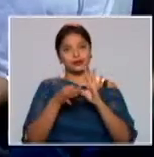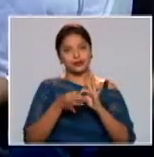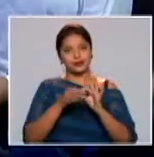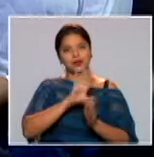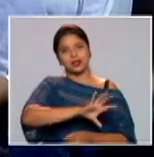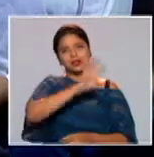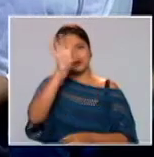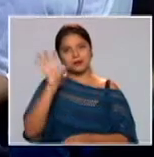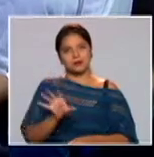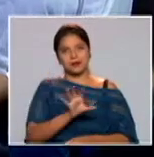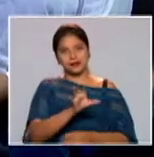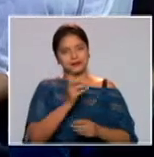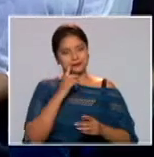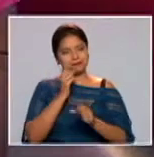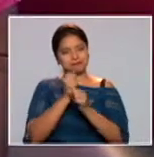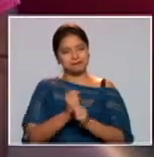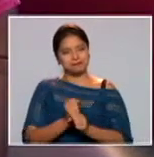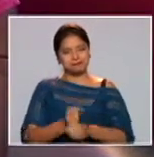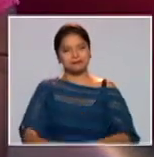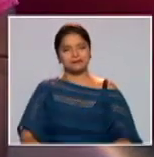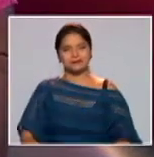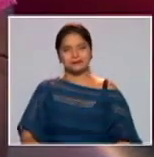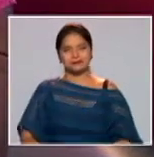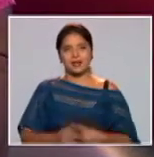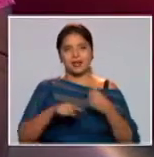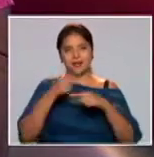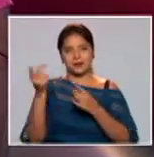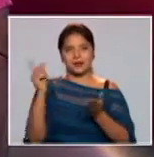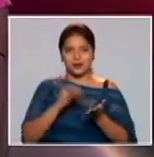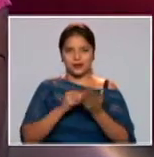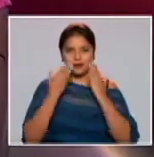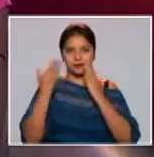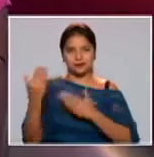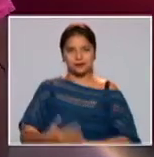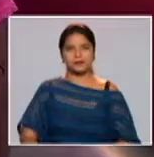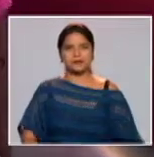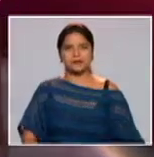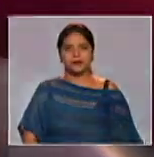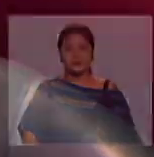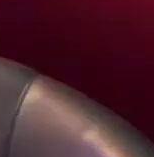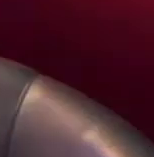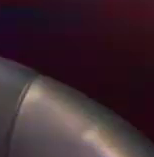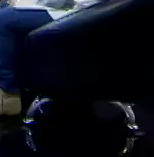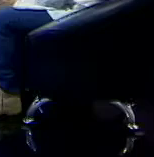entre países hermanos no se aparten de nuestra sintonía que en minutos regresamos con más